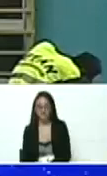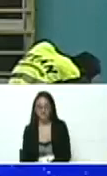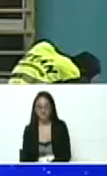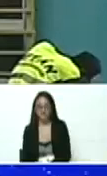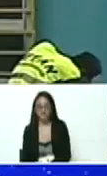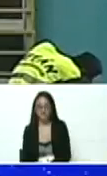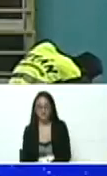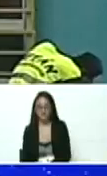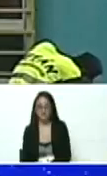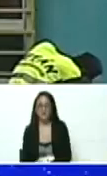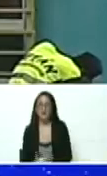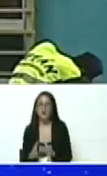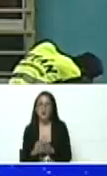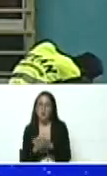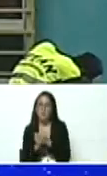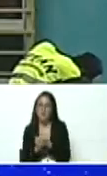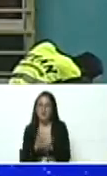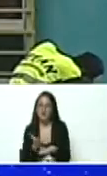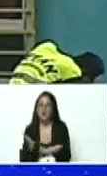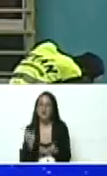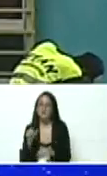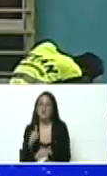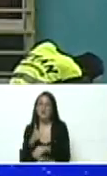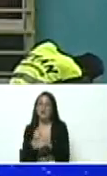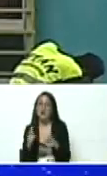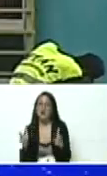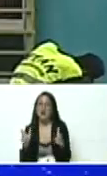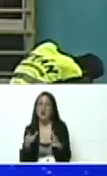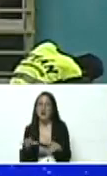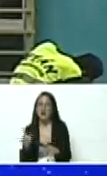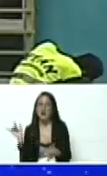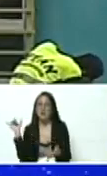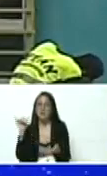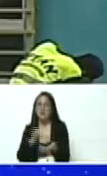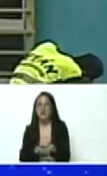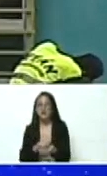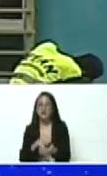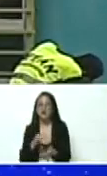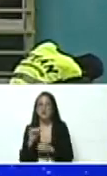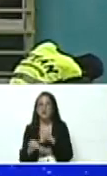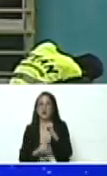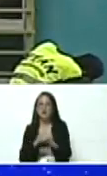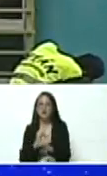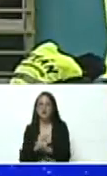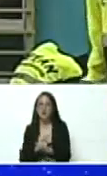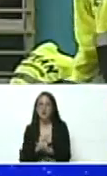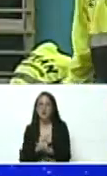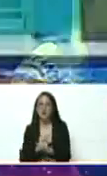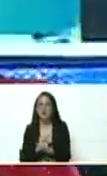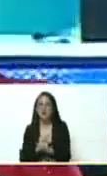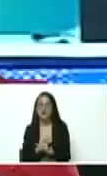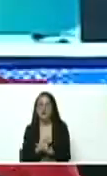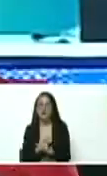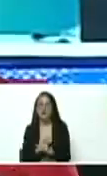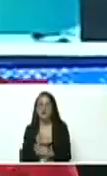A todos los compañeros, igualmente está el director general del Aeropuerto Internacional de Maiquetía, general Freddy